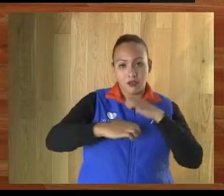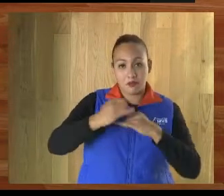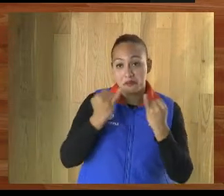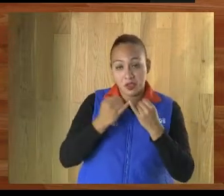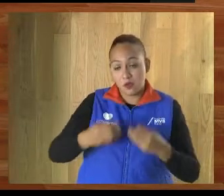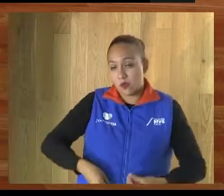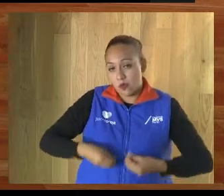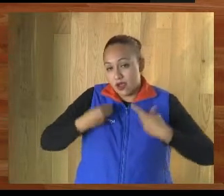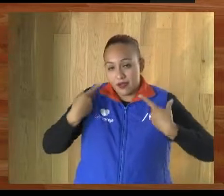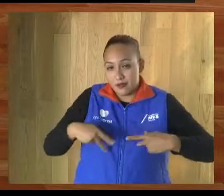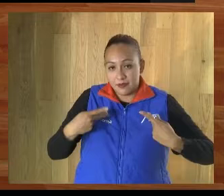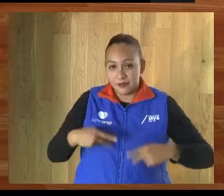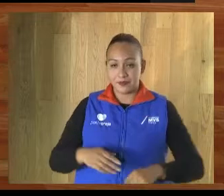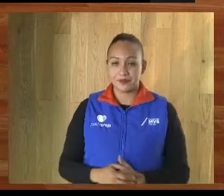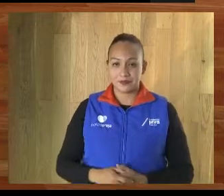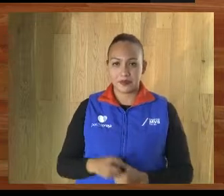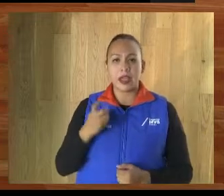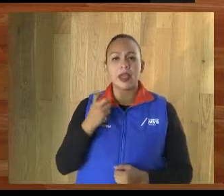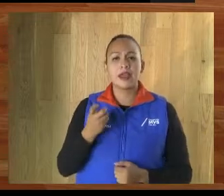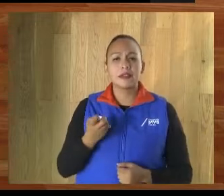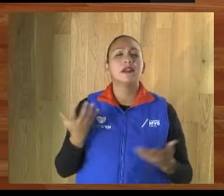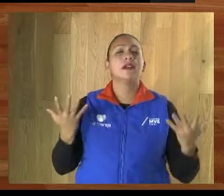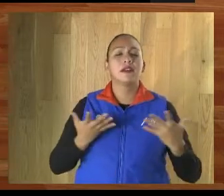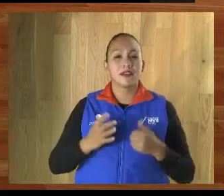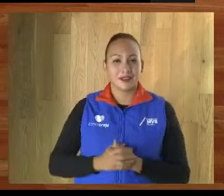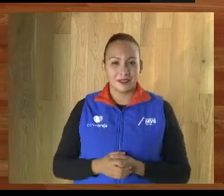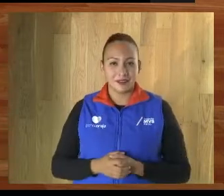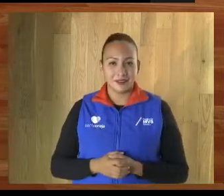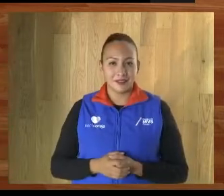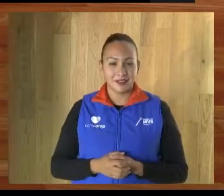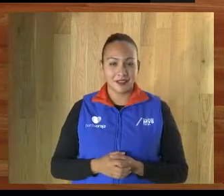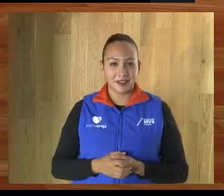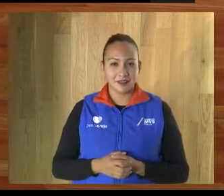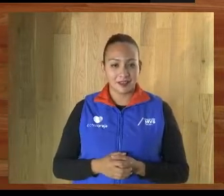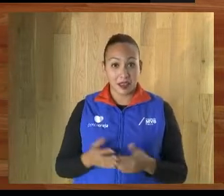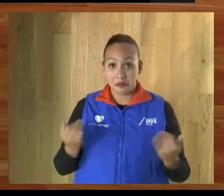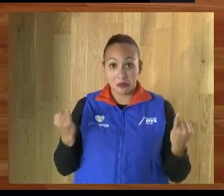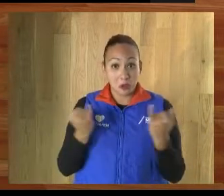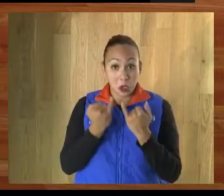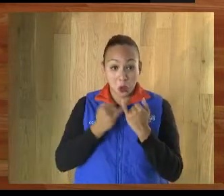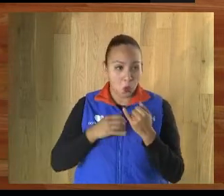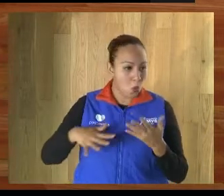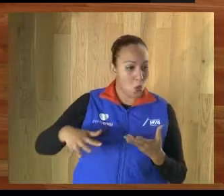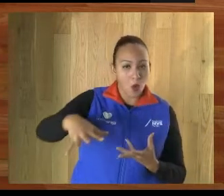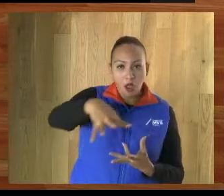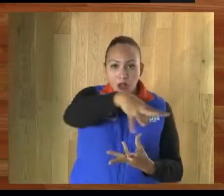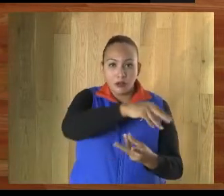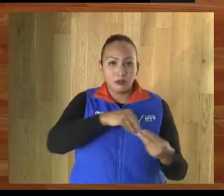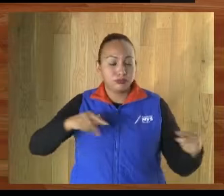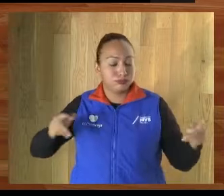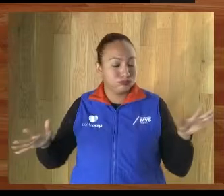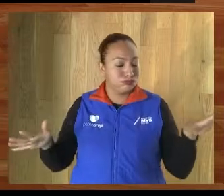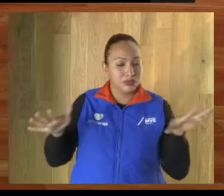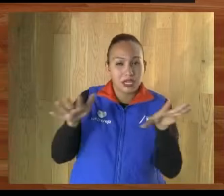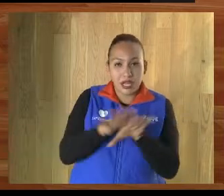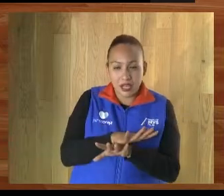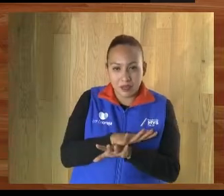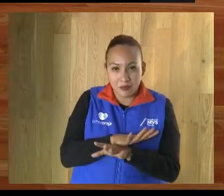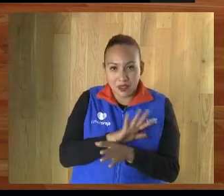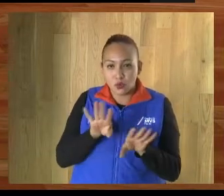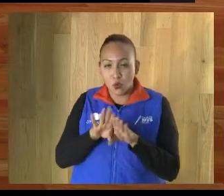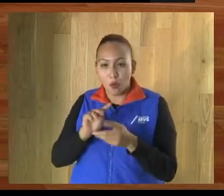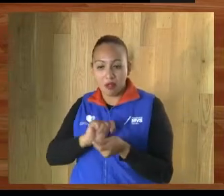vida. Todo esto está empujando a un cambio, como digo, a una transformación donde esto no está